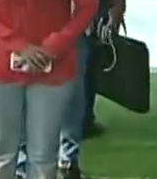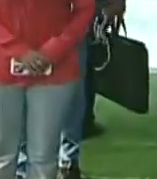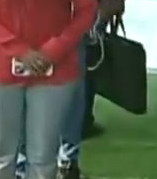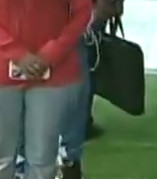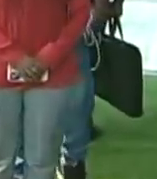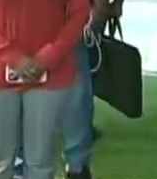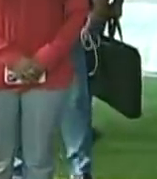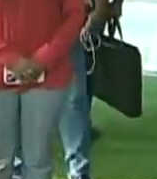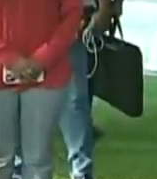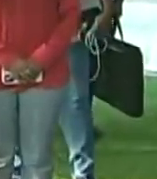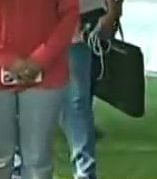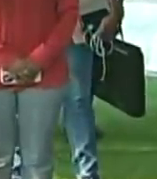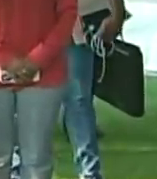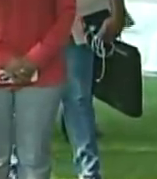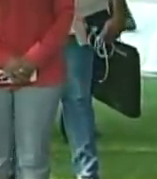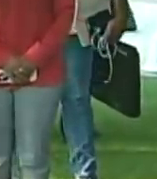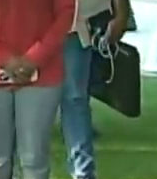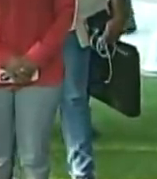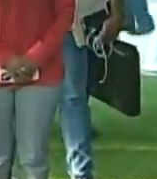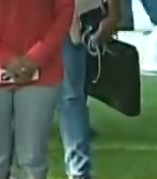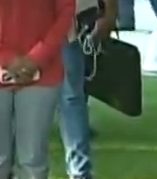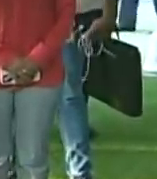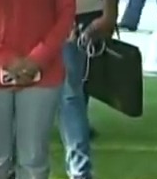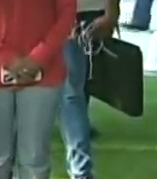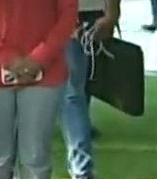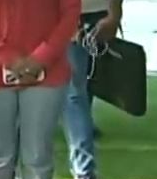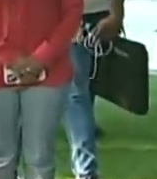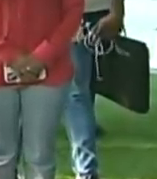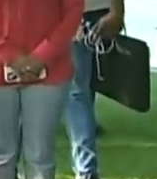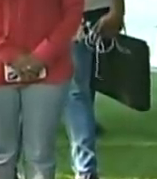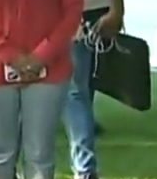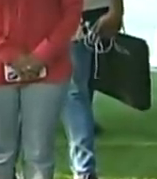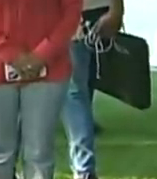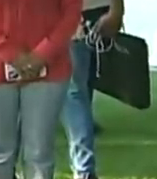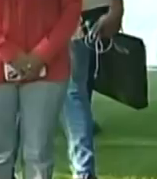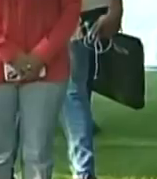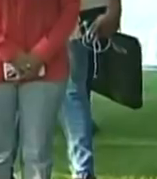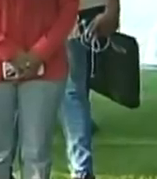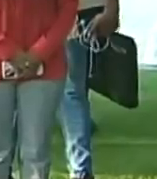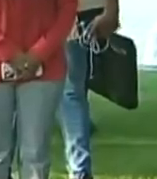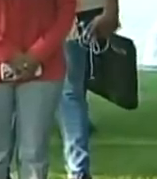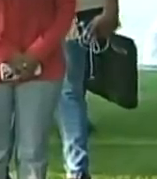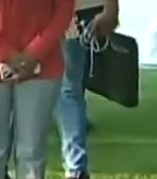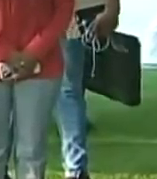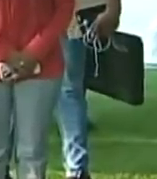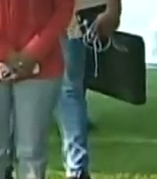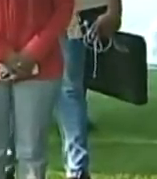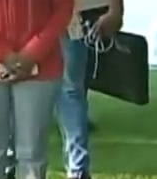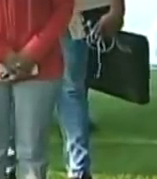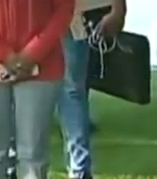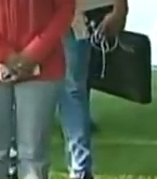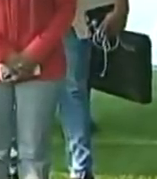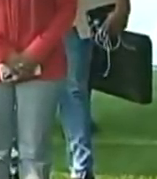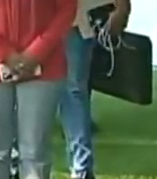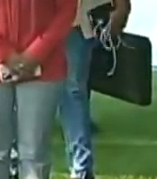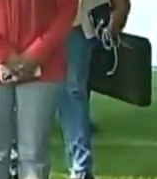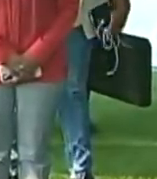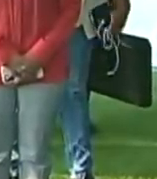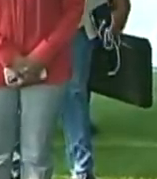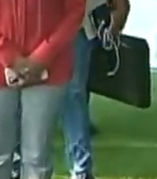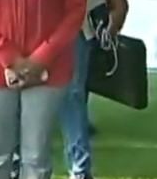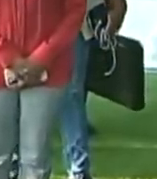armando para apoyar con todos los hierros a los emprendedores y emprendedoras, estén donde